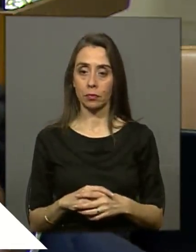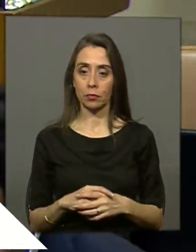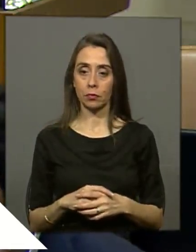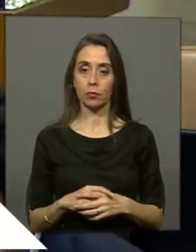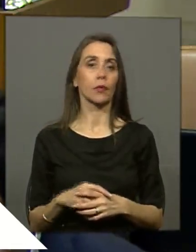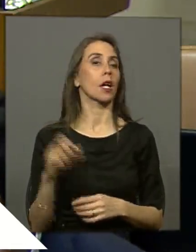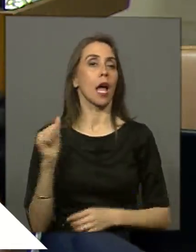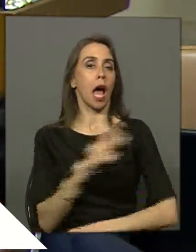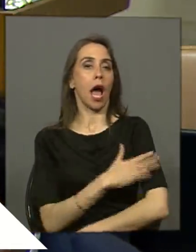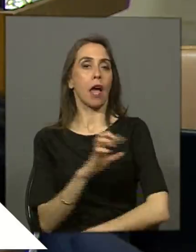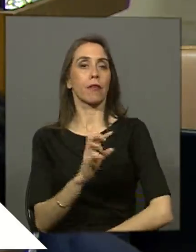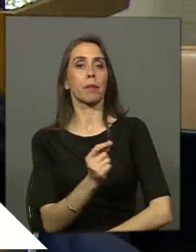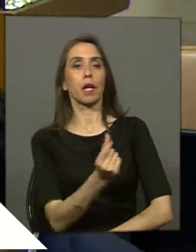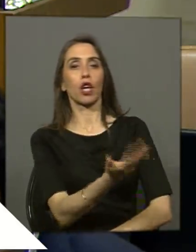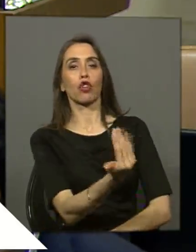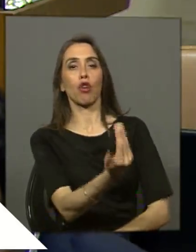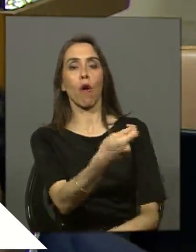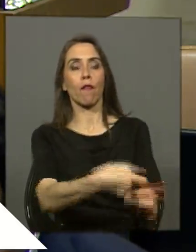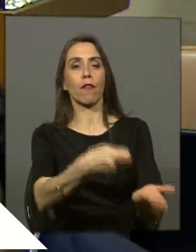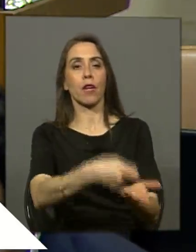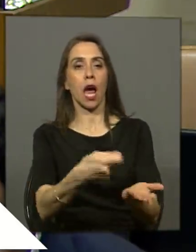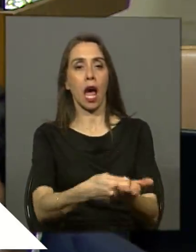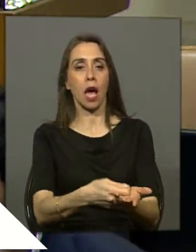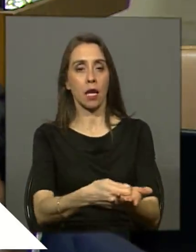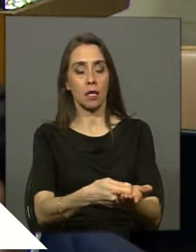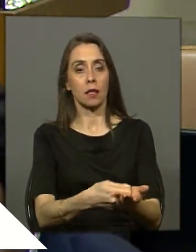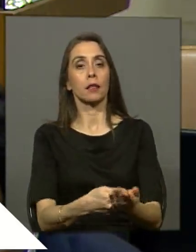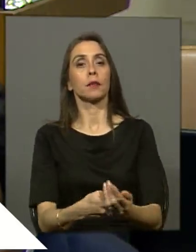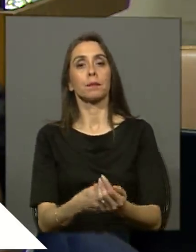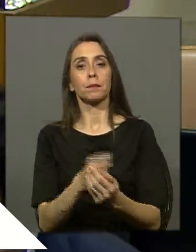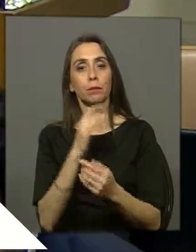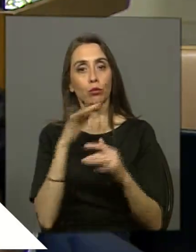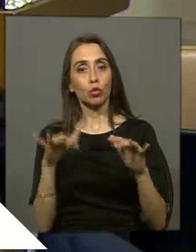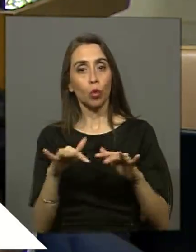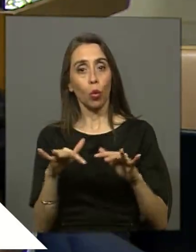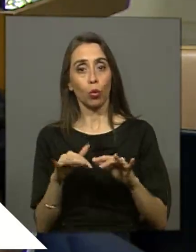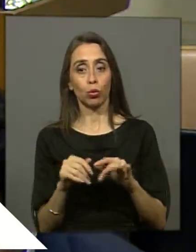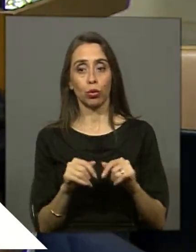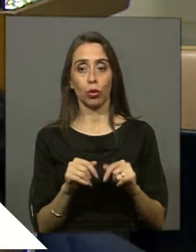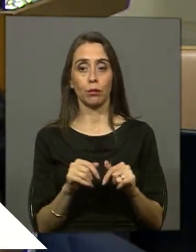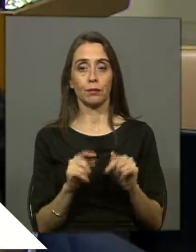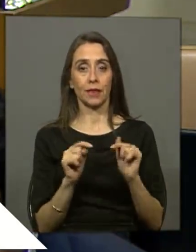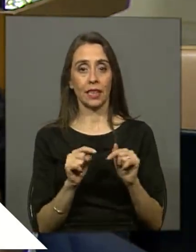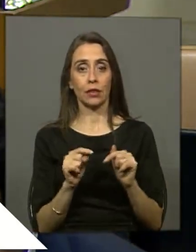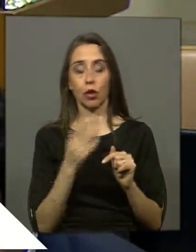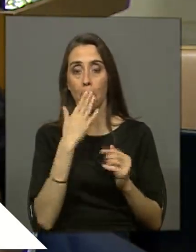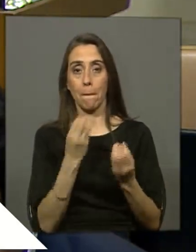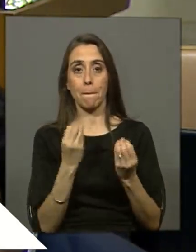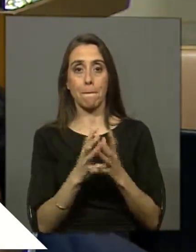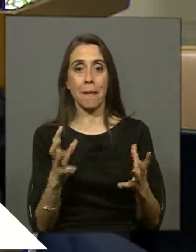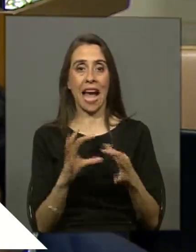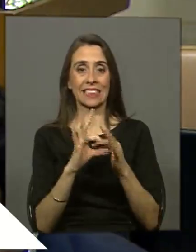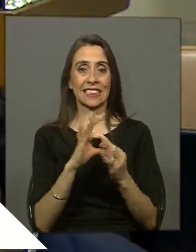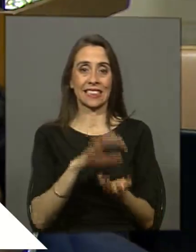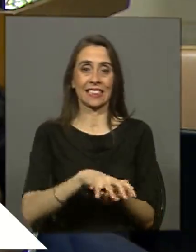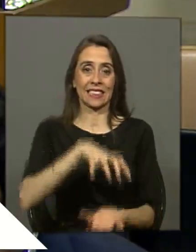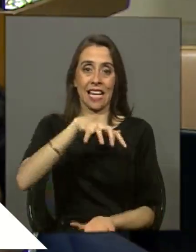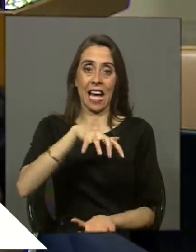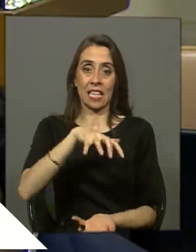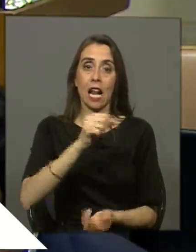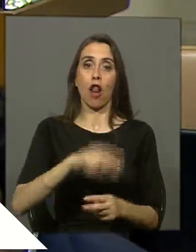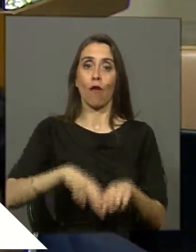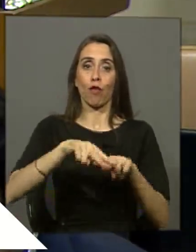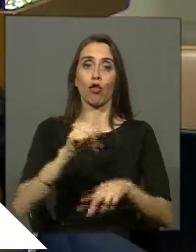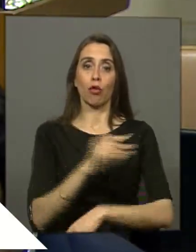cobrando de modo que utilizar este factor de manera más productiva y rentable que lo que se viene haciendo